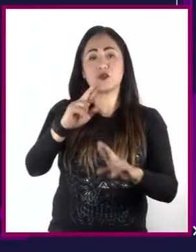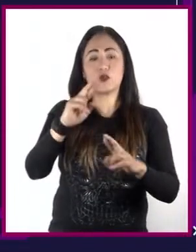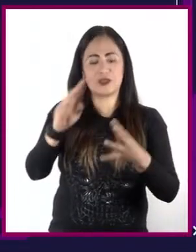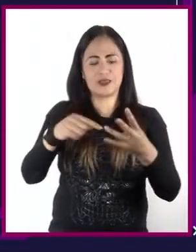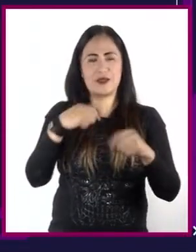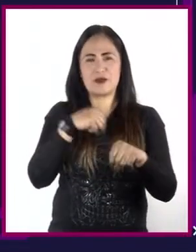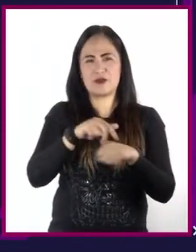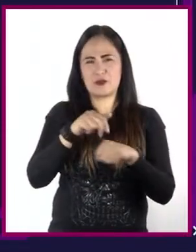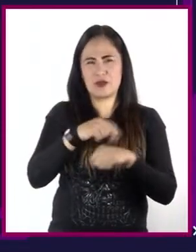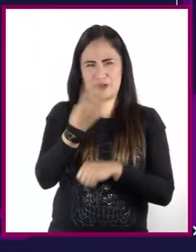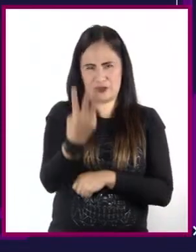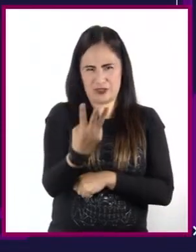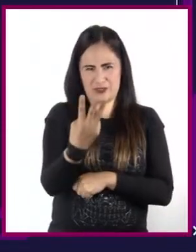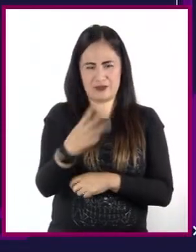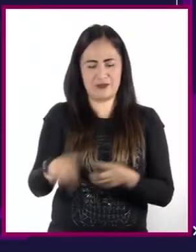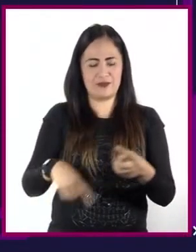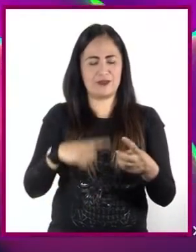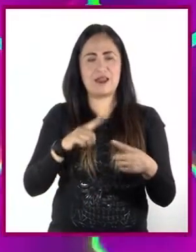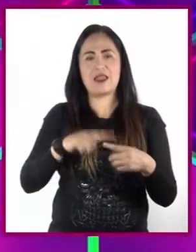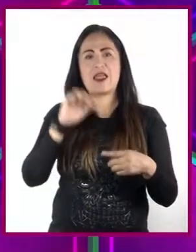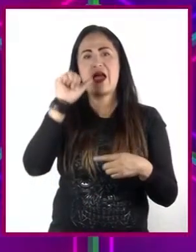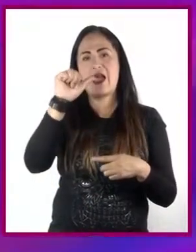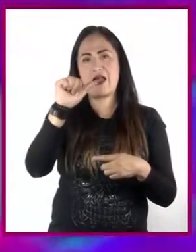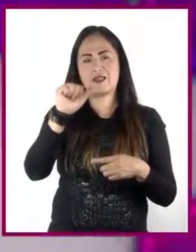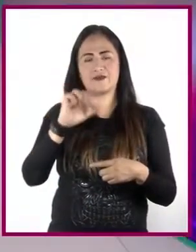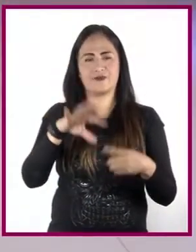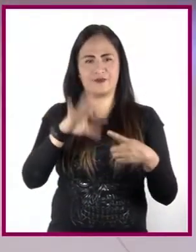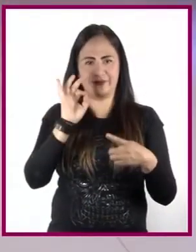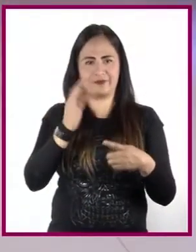tercera pregunta es la opción A.